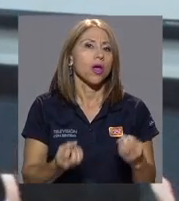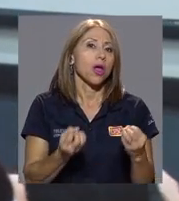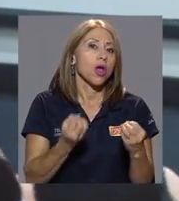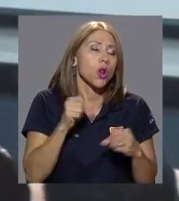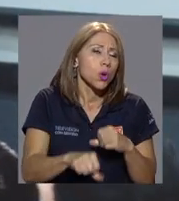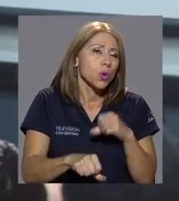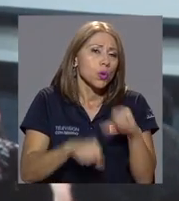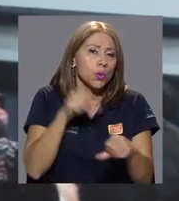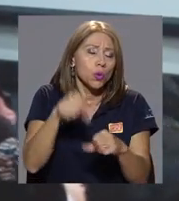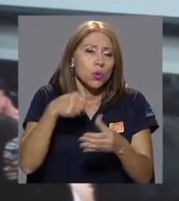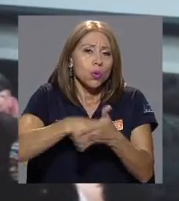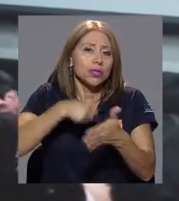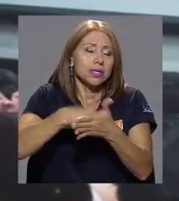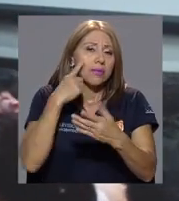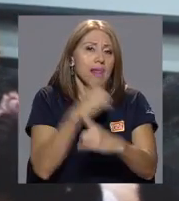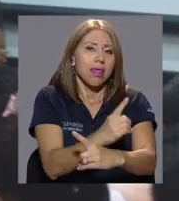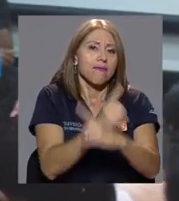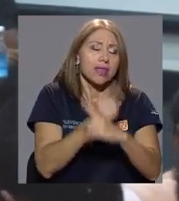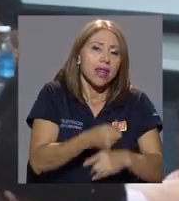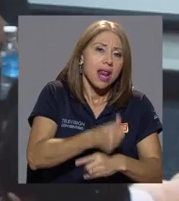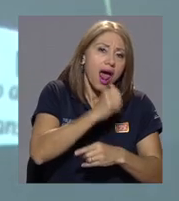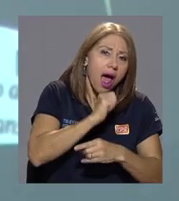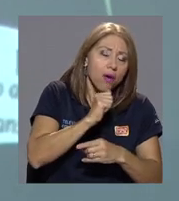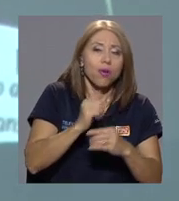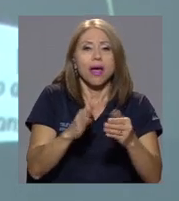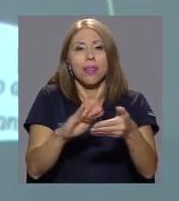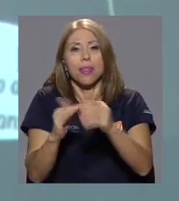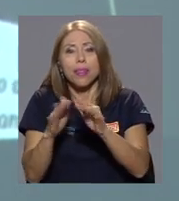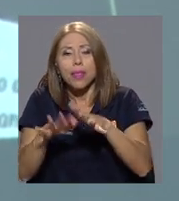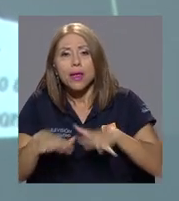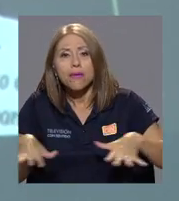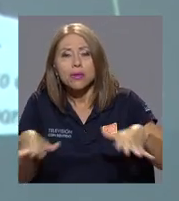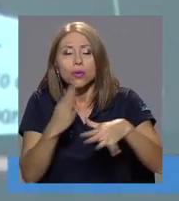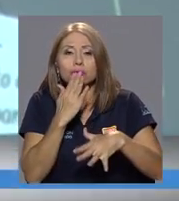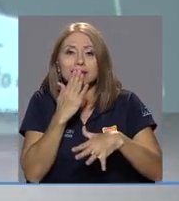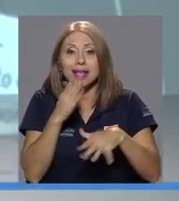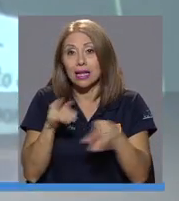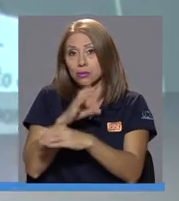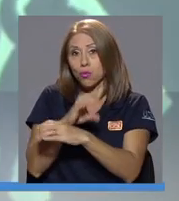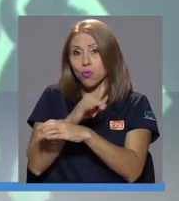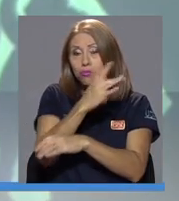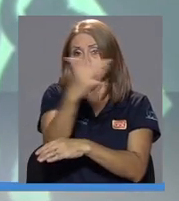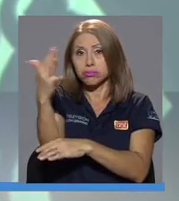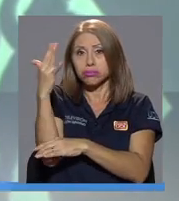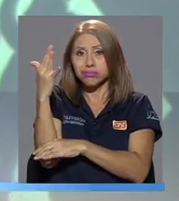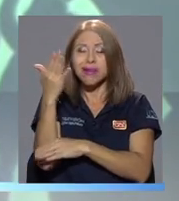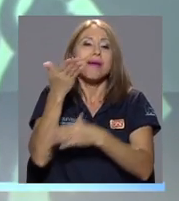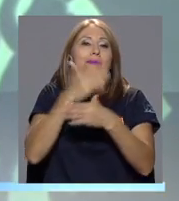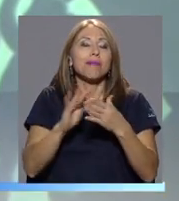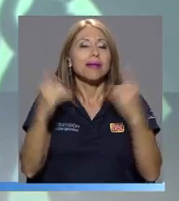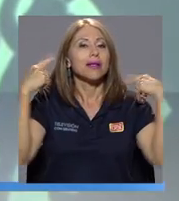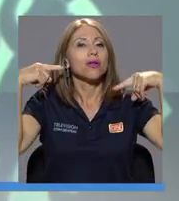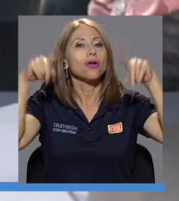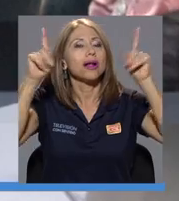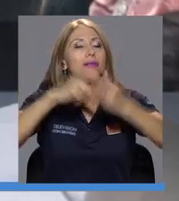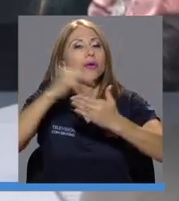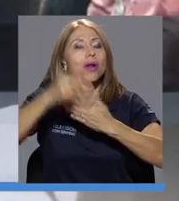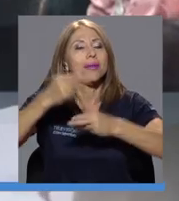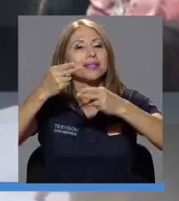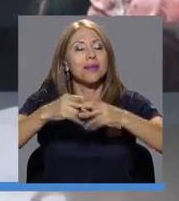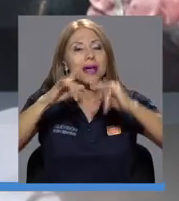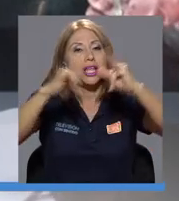Luchas emprendidas por la defensa del agua, los territorios indígenas y la conservación del medio ambiente son parte de los logros del programa